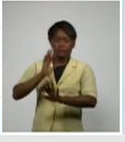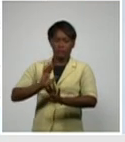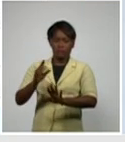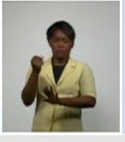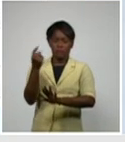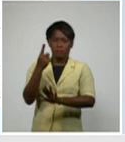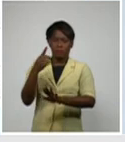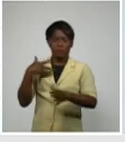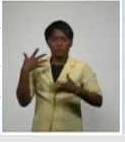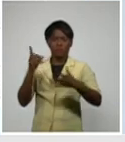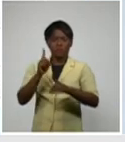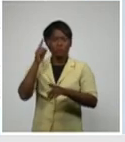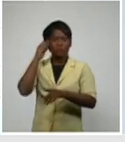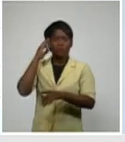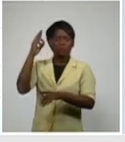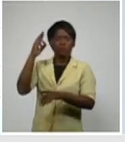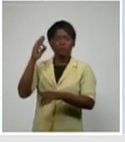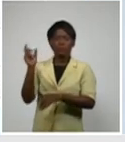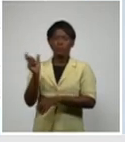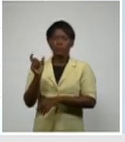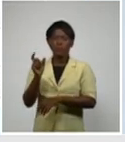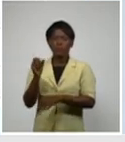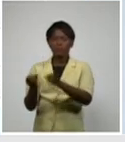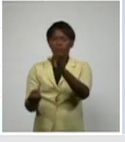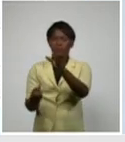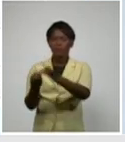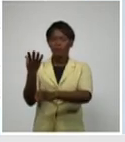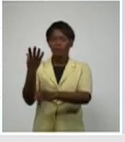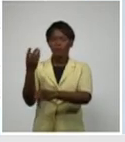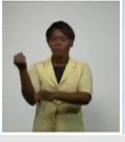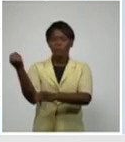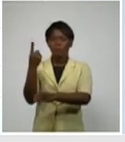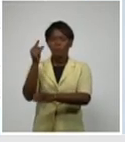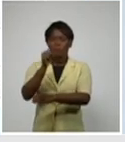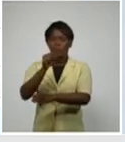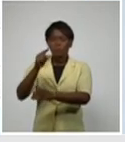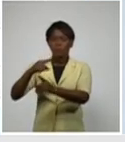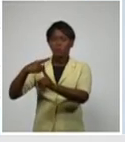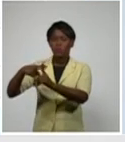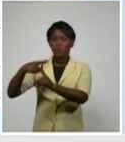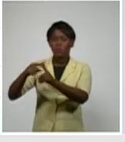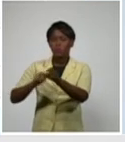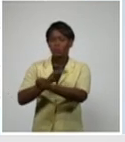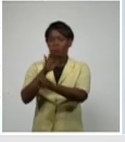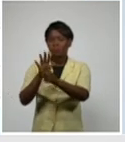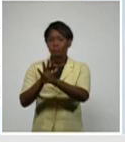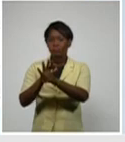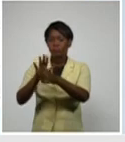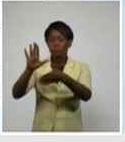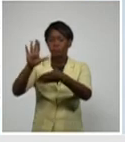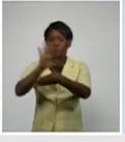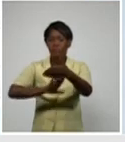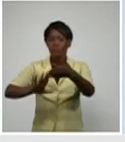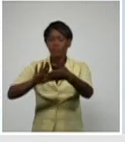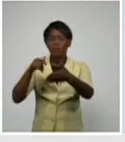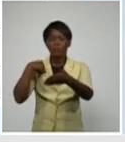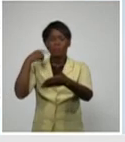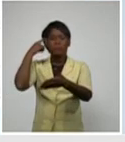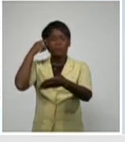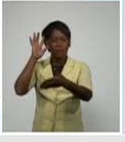que se diagnosticaron los primeros casos en la región de las Américas y estamos hablando ya de un